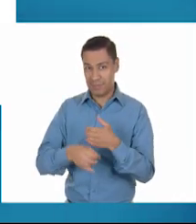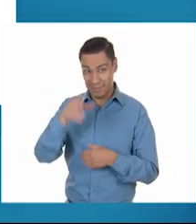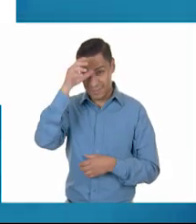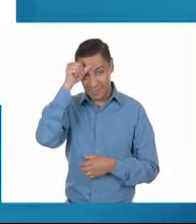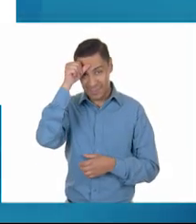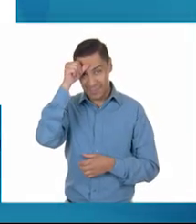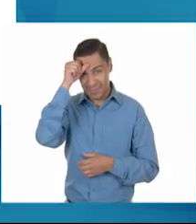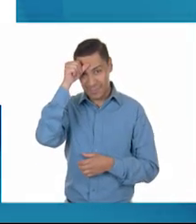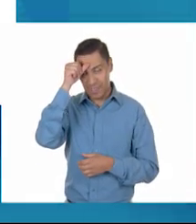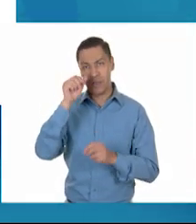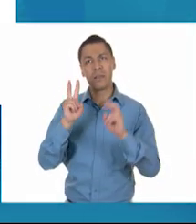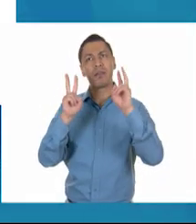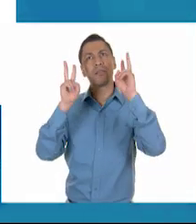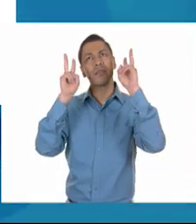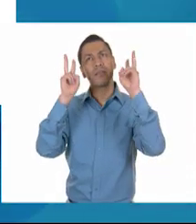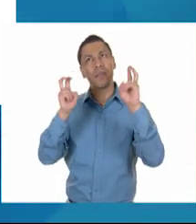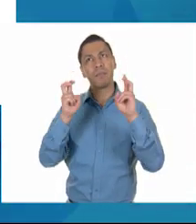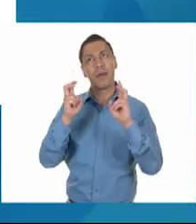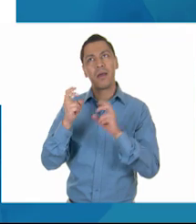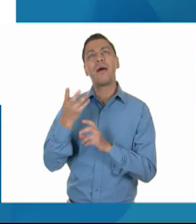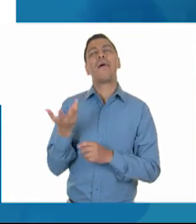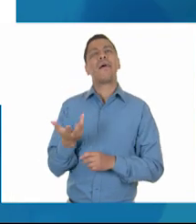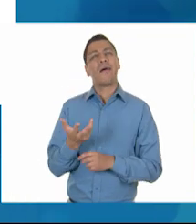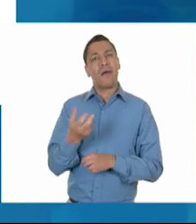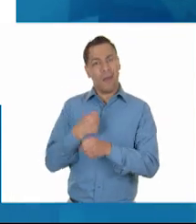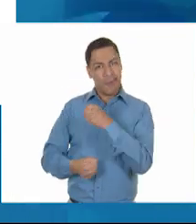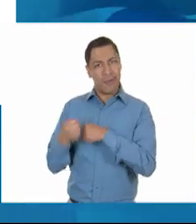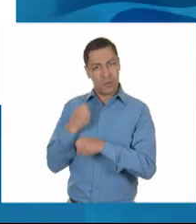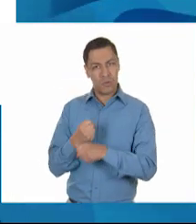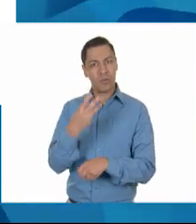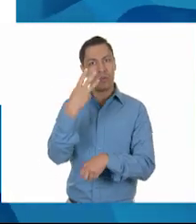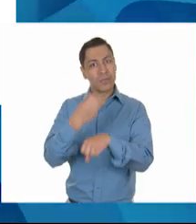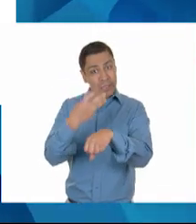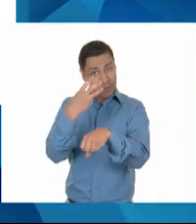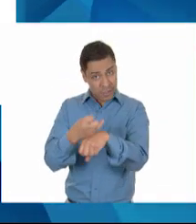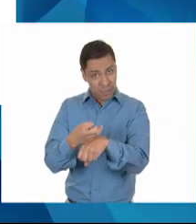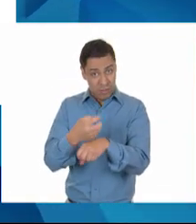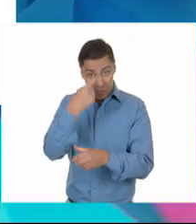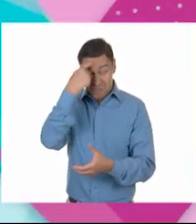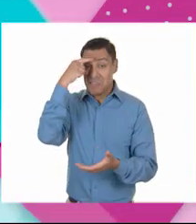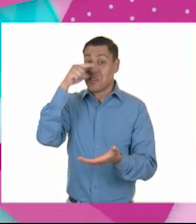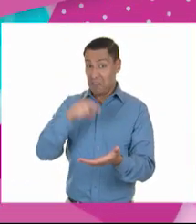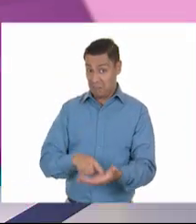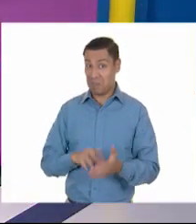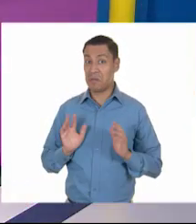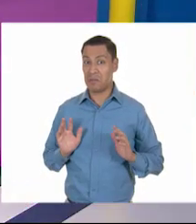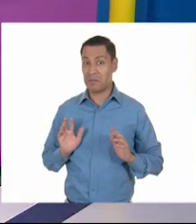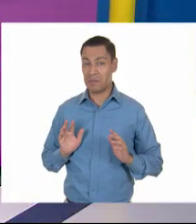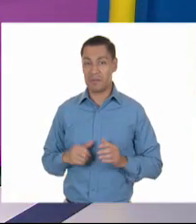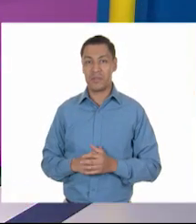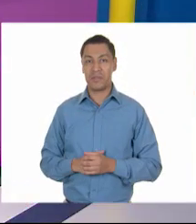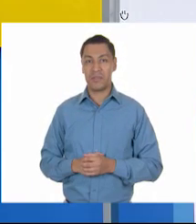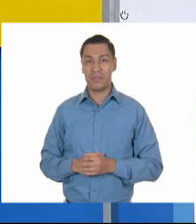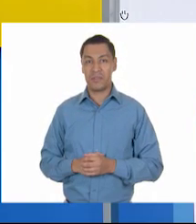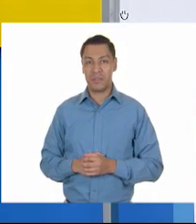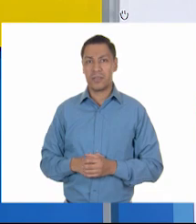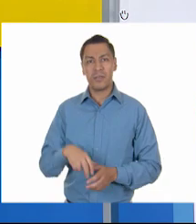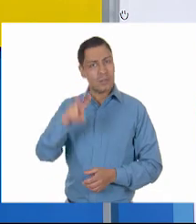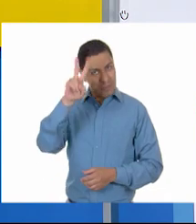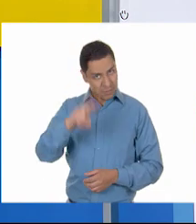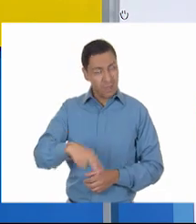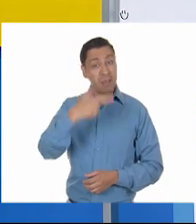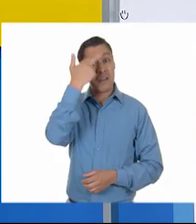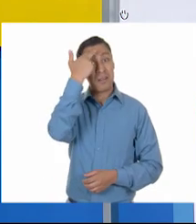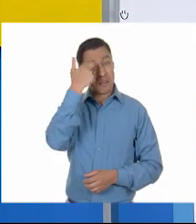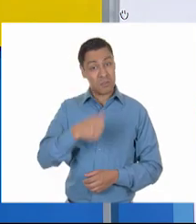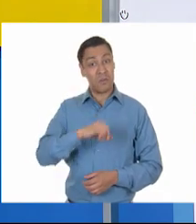ese tema lo vimos en tercer grado. ¿Se acuerdan? Bueno, creo, ¿no? No estoy seguro. No tienes toda la razón, Juan